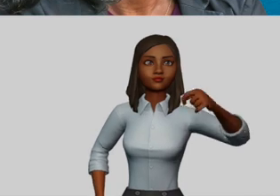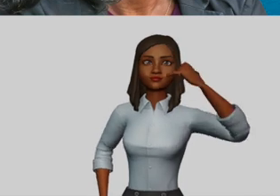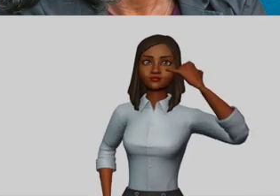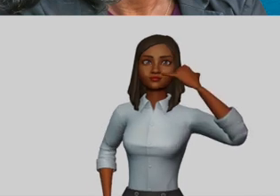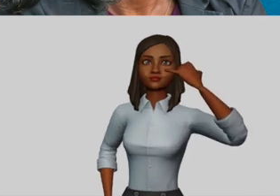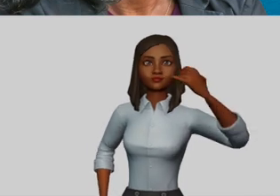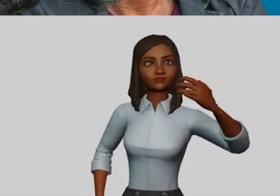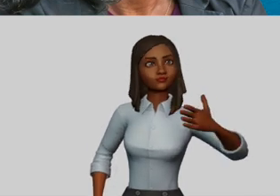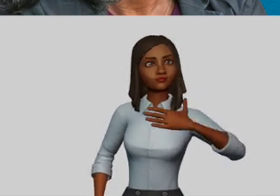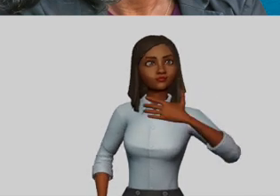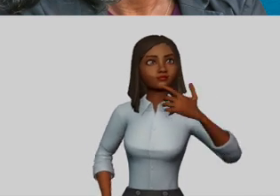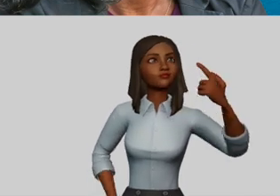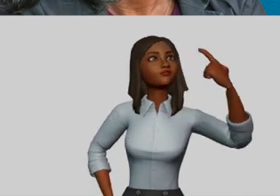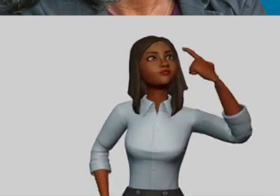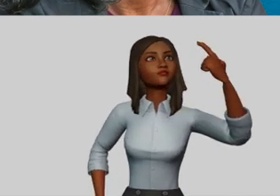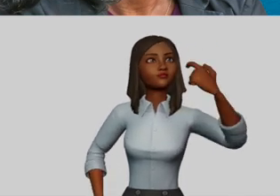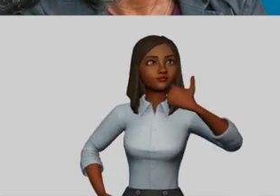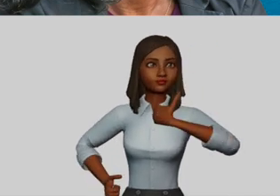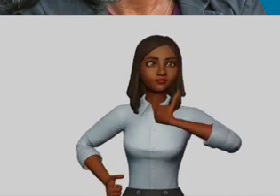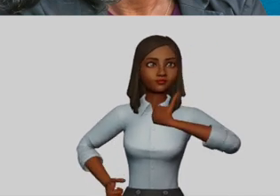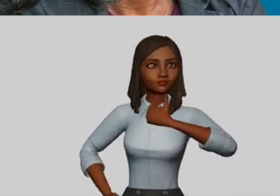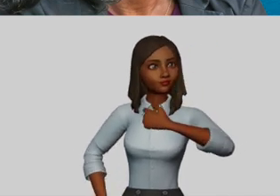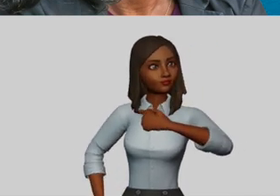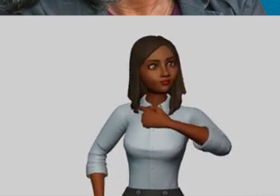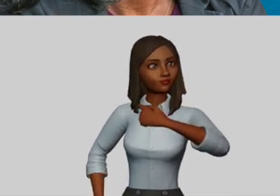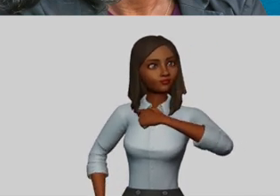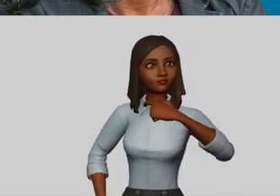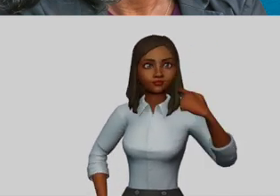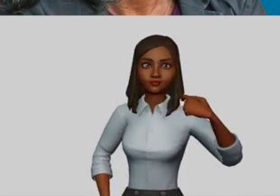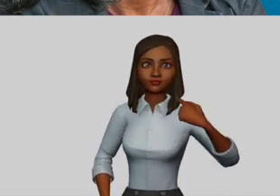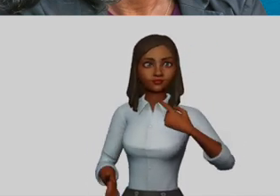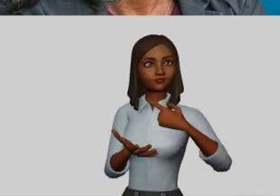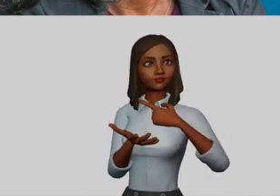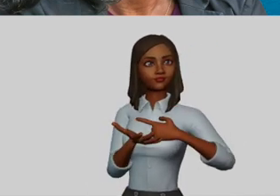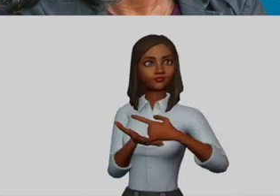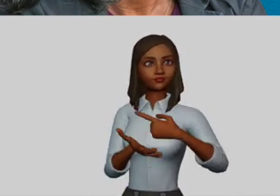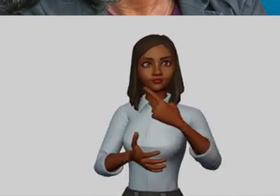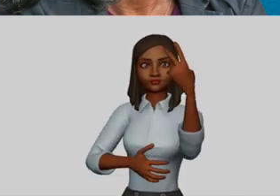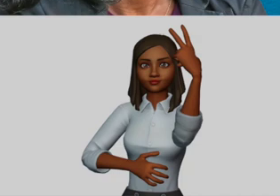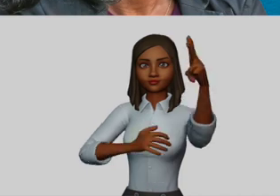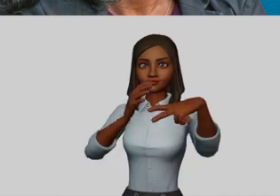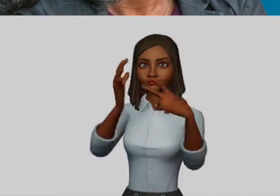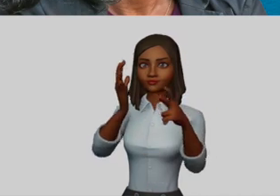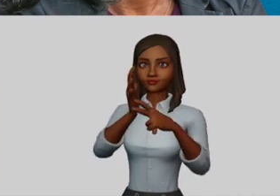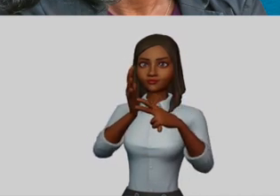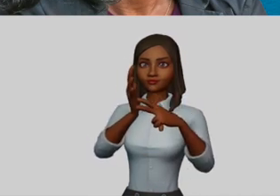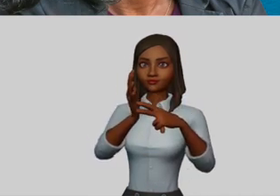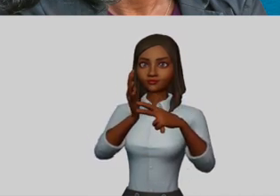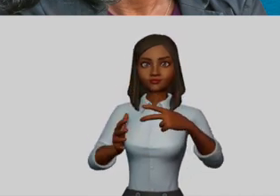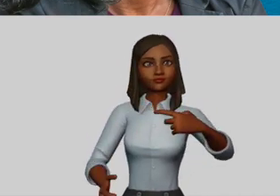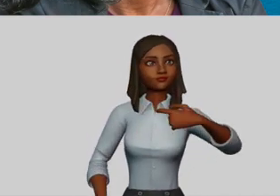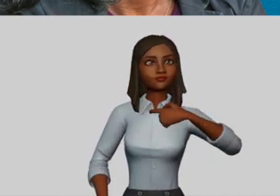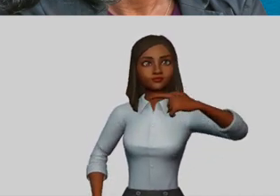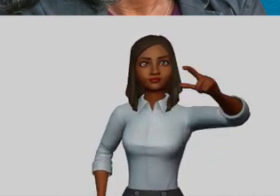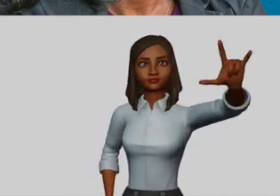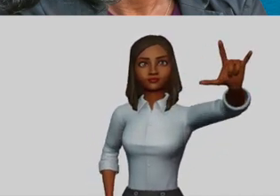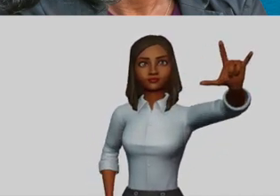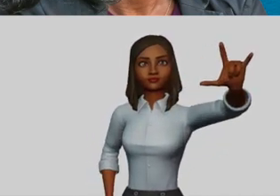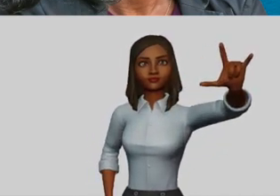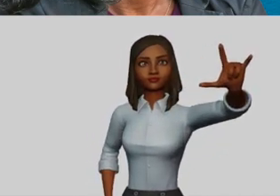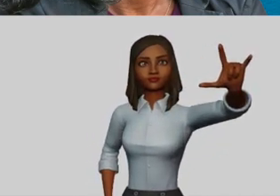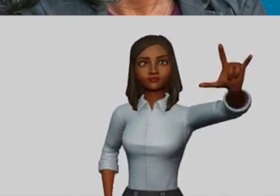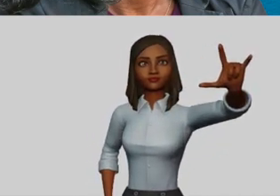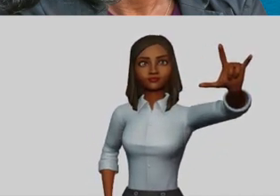ustedes... están dándole ese aliento económico para poder lograr las cosas que, de las